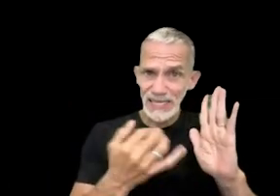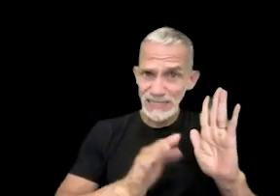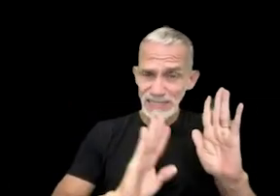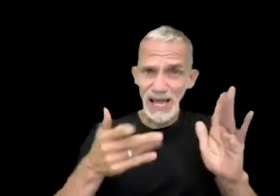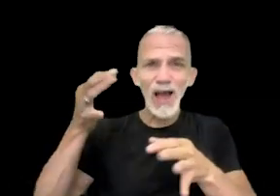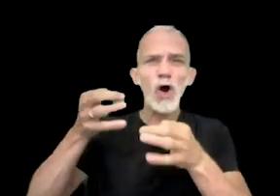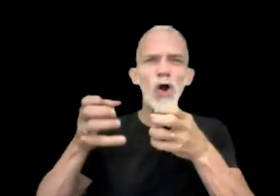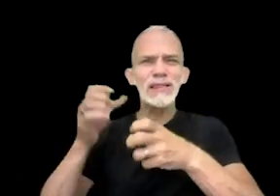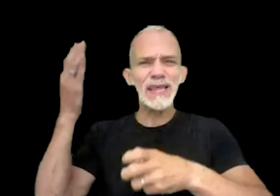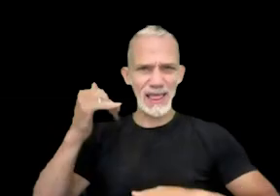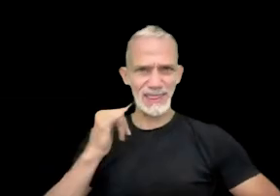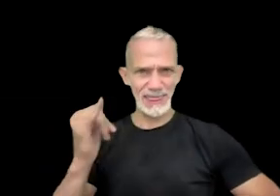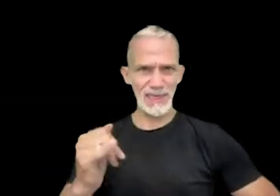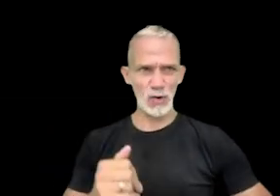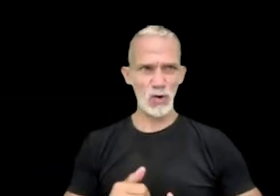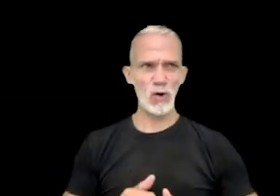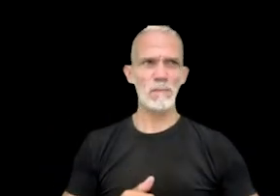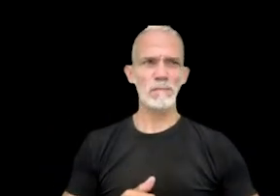en su momento.